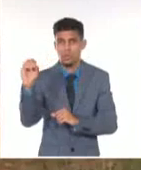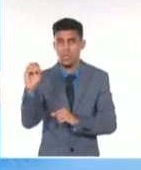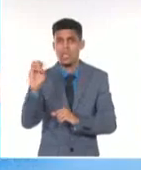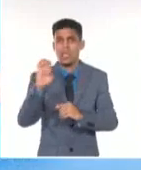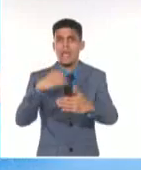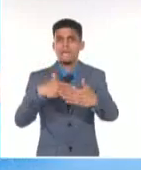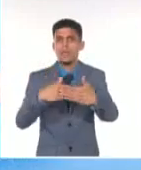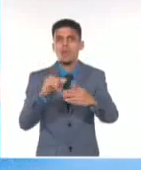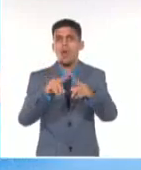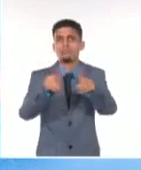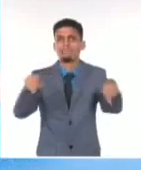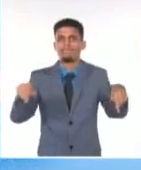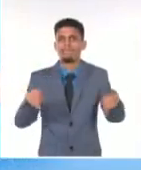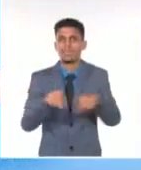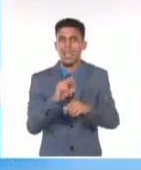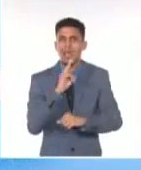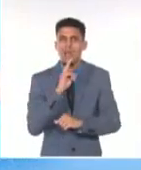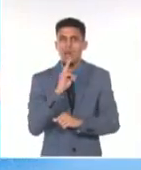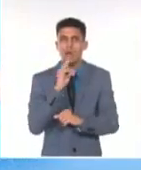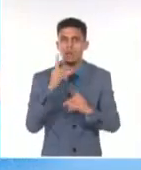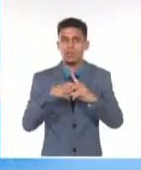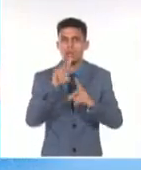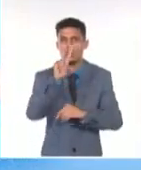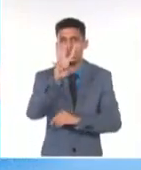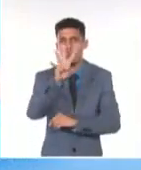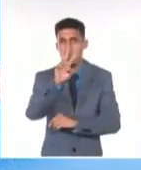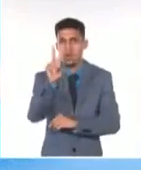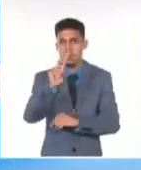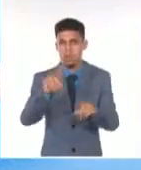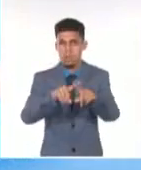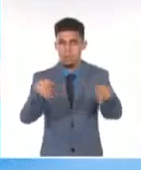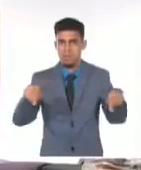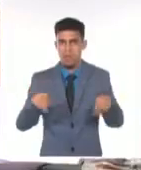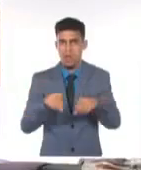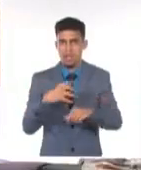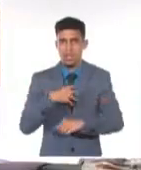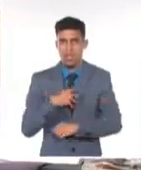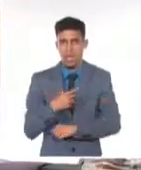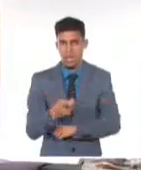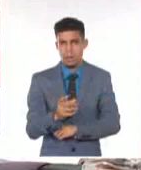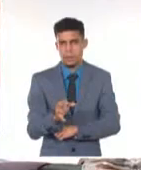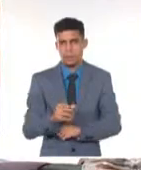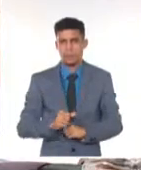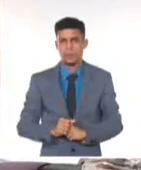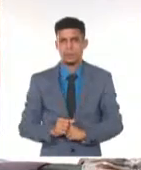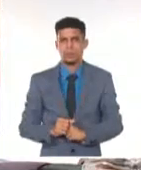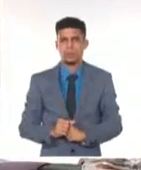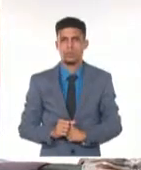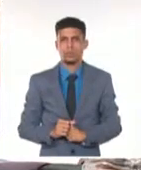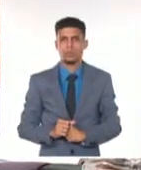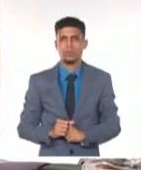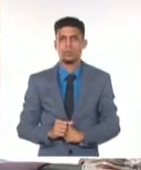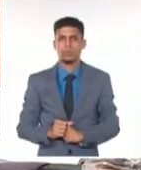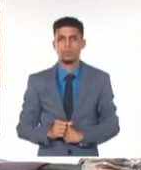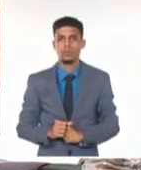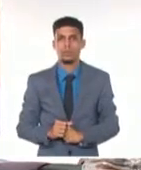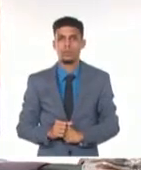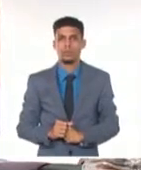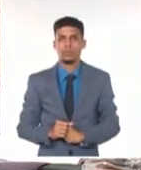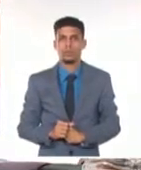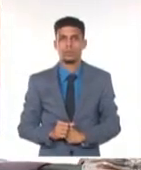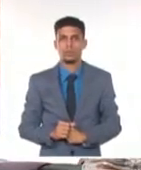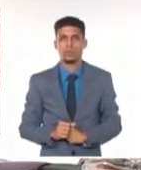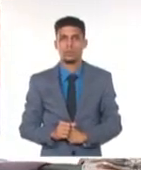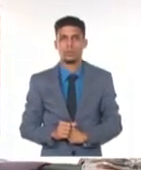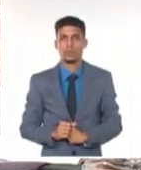micropresas y 242 embalses con que cuenta el país. Ese mapa de riesgo, ese mapa de